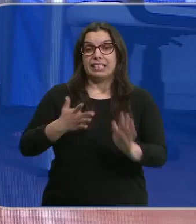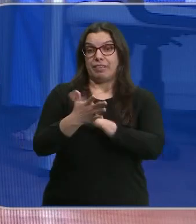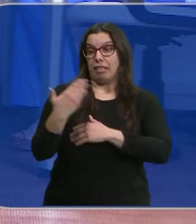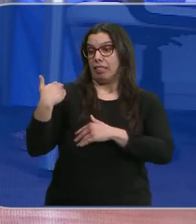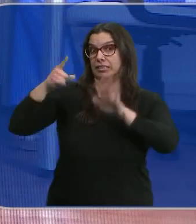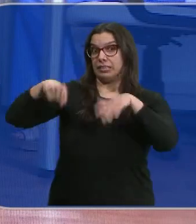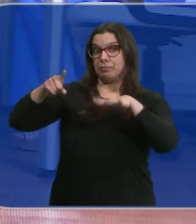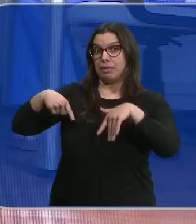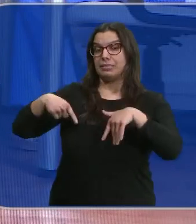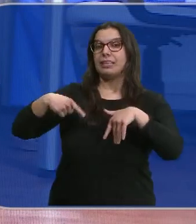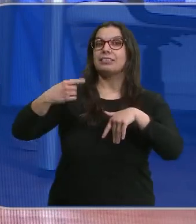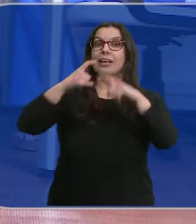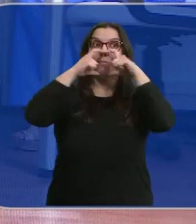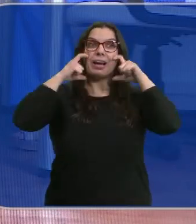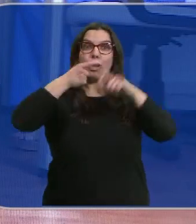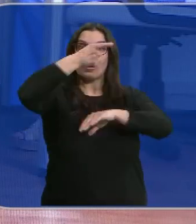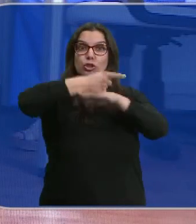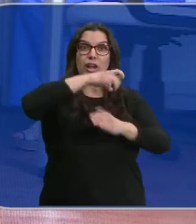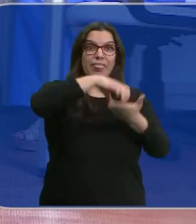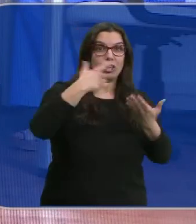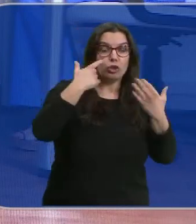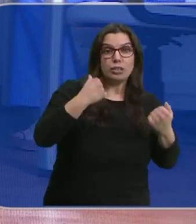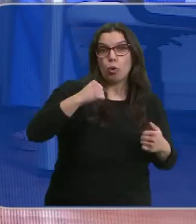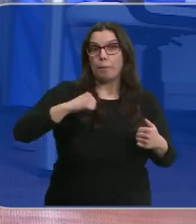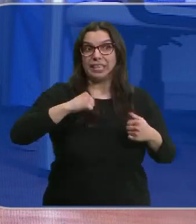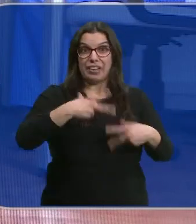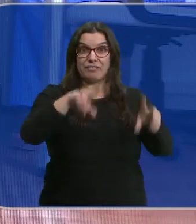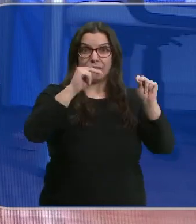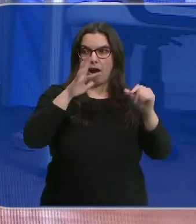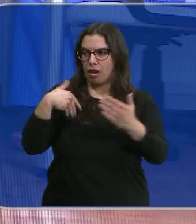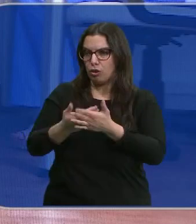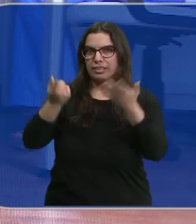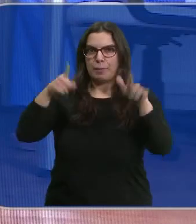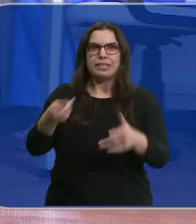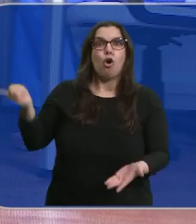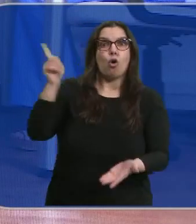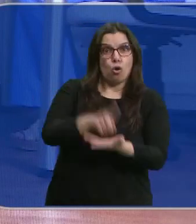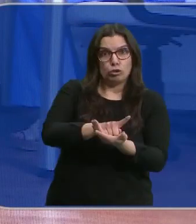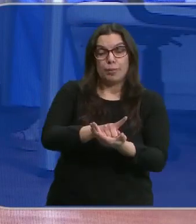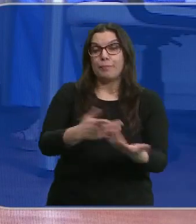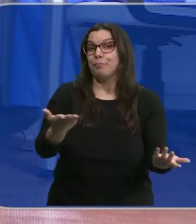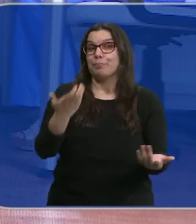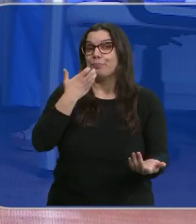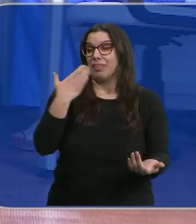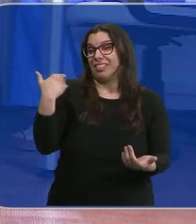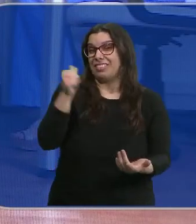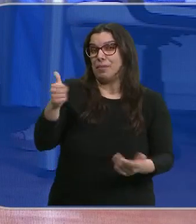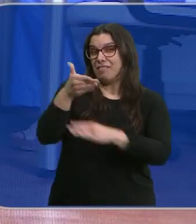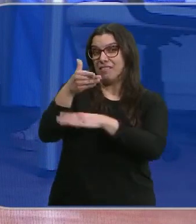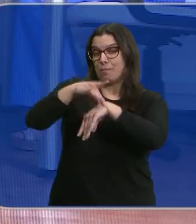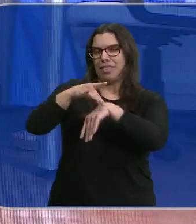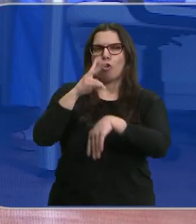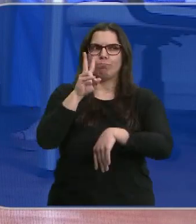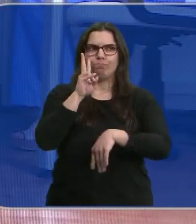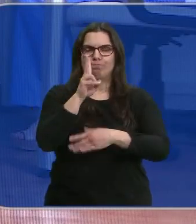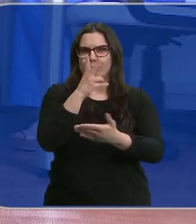6 meses desde que la mascarilla dejaba de ser obligatoria en centros sanitarios. Pero en las últimas semanas, todo aquel que haya acudido al médico ha podido comprobar